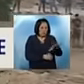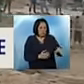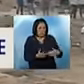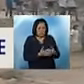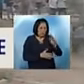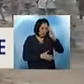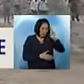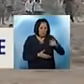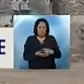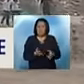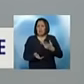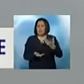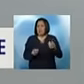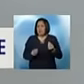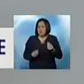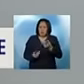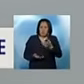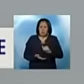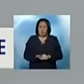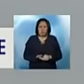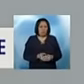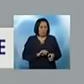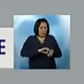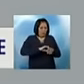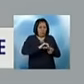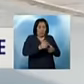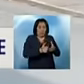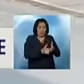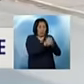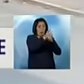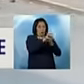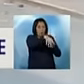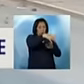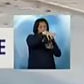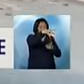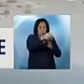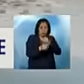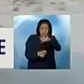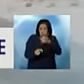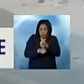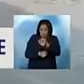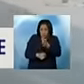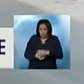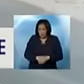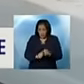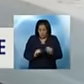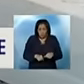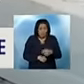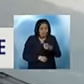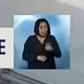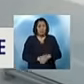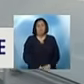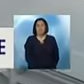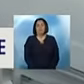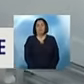que ha habido y con el lanzamiento de bombas lacrimógenas, ¿cómo estás tú? ¿Te has visto afectada por esto? Zona.